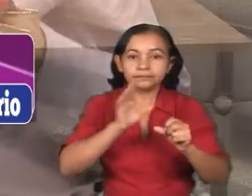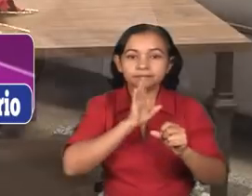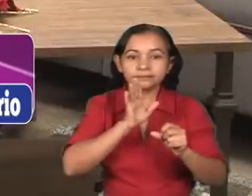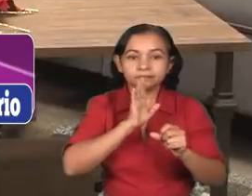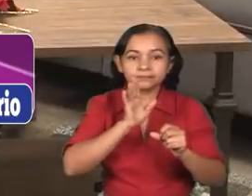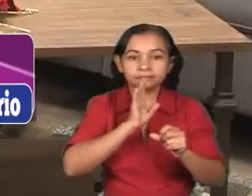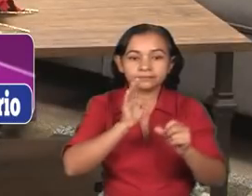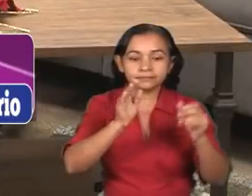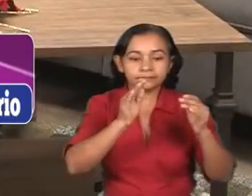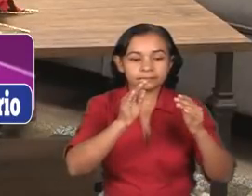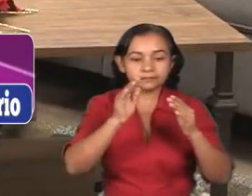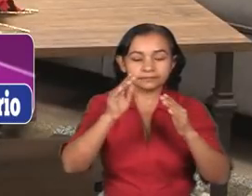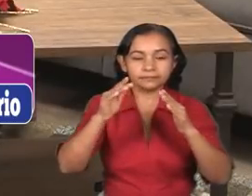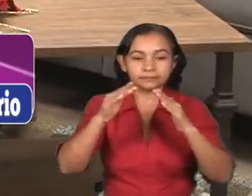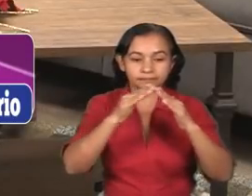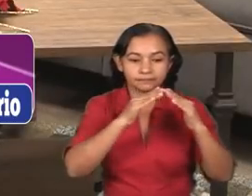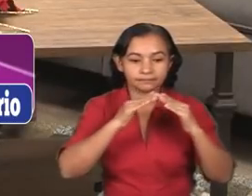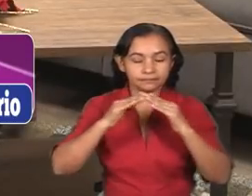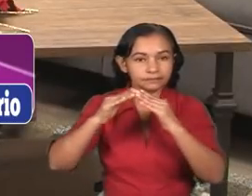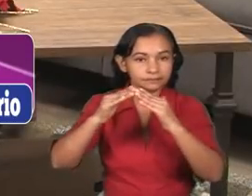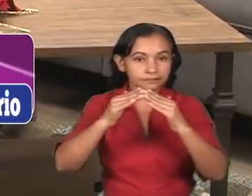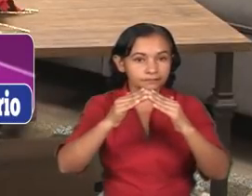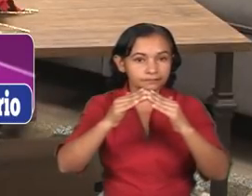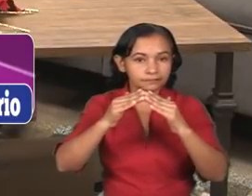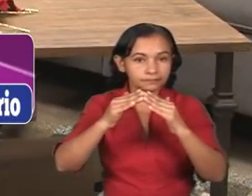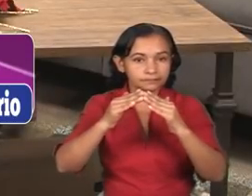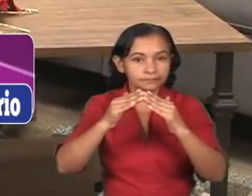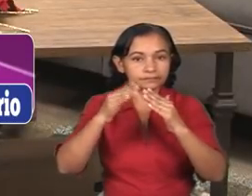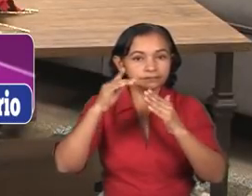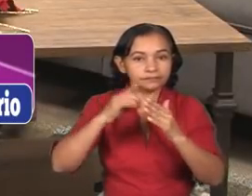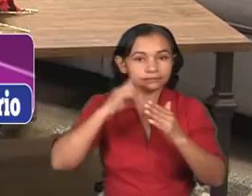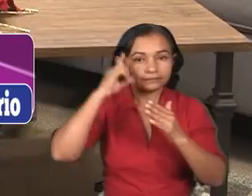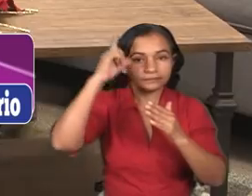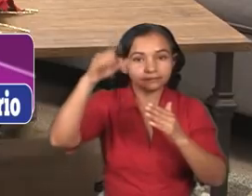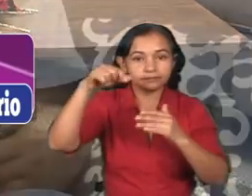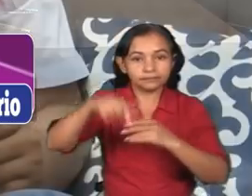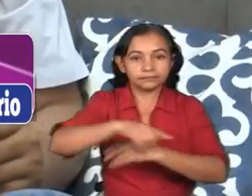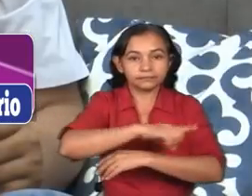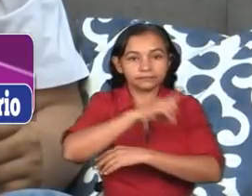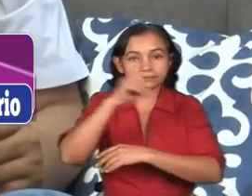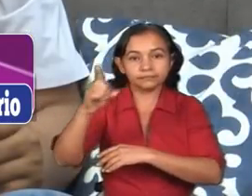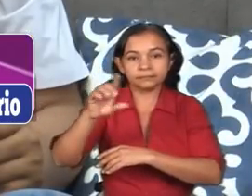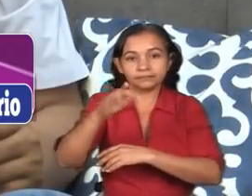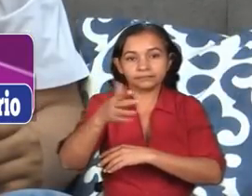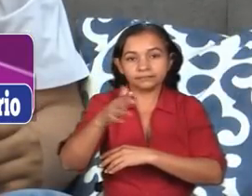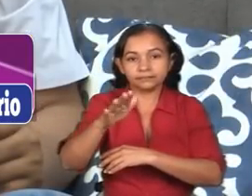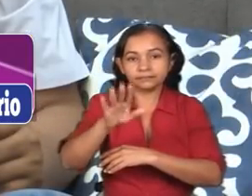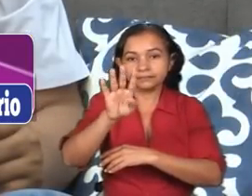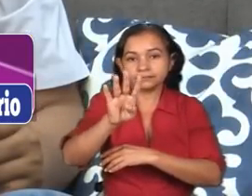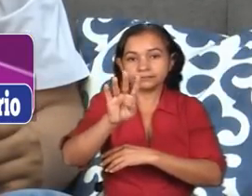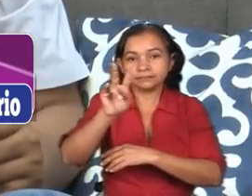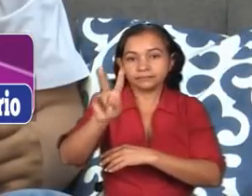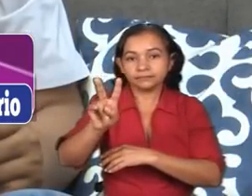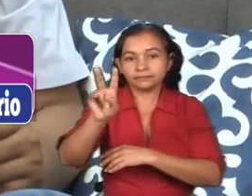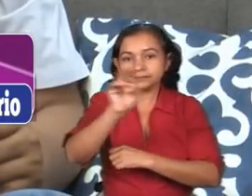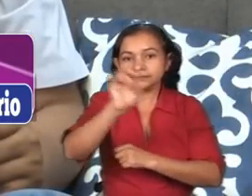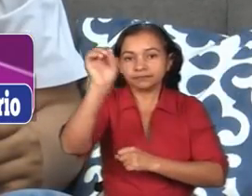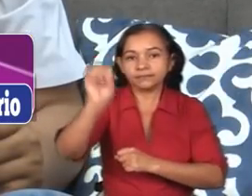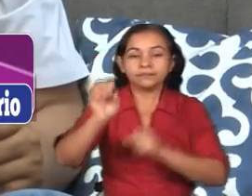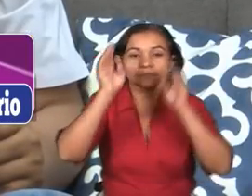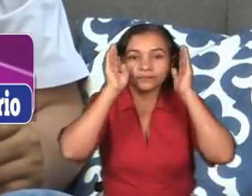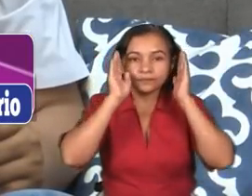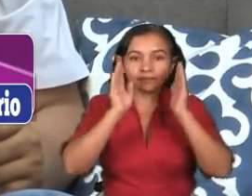de la parte urbana del país. Ya con los avances que vamos al día de hoy, estamos aproximadamente en el 42% de